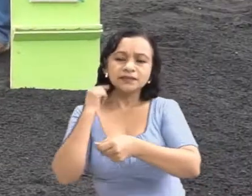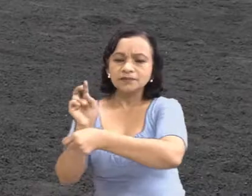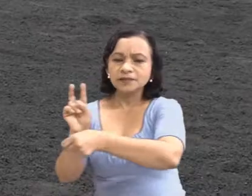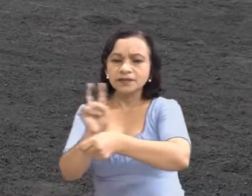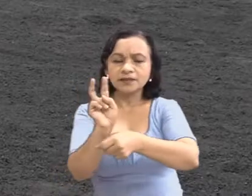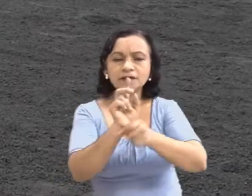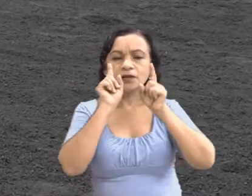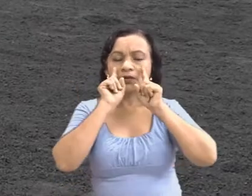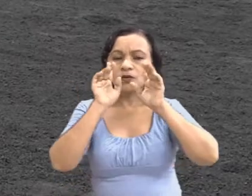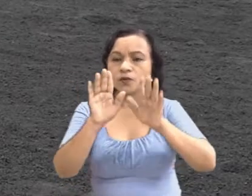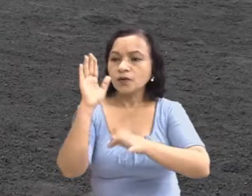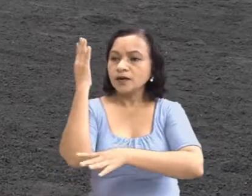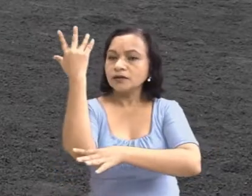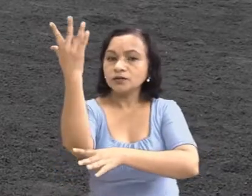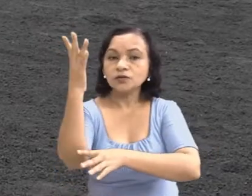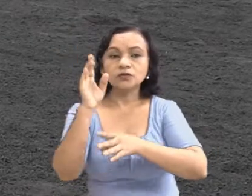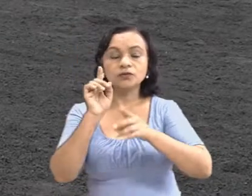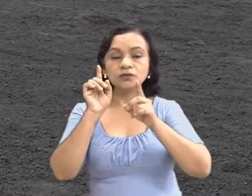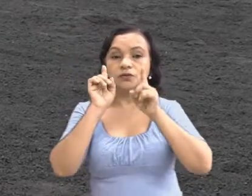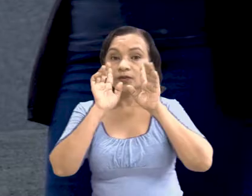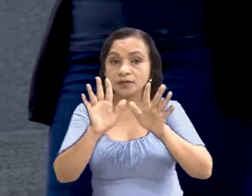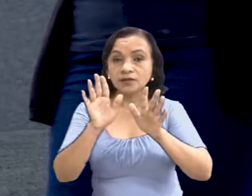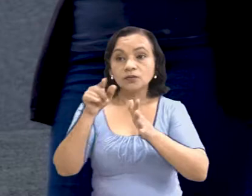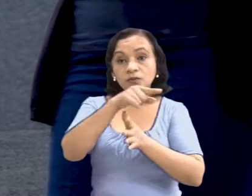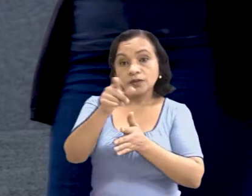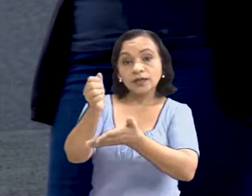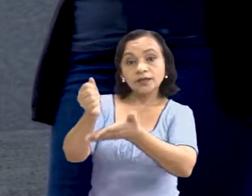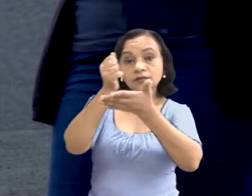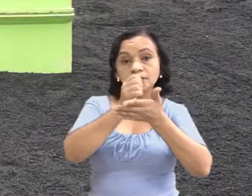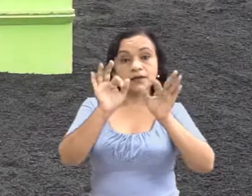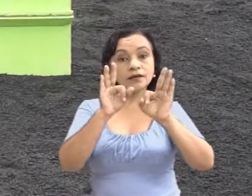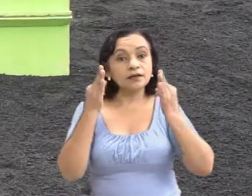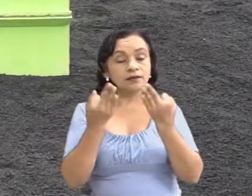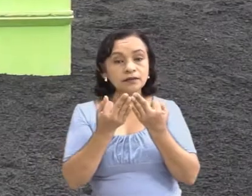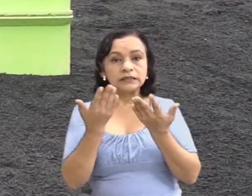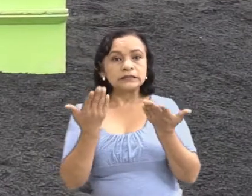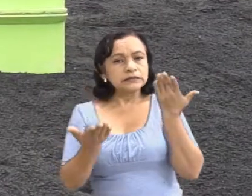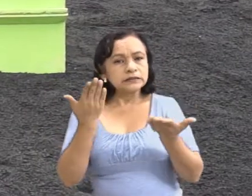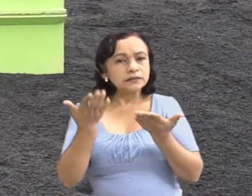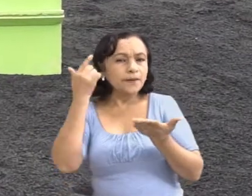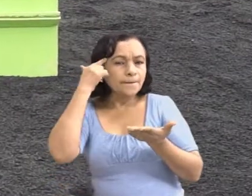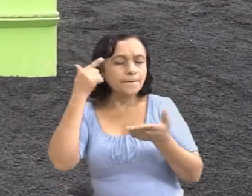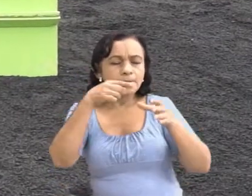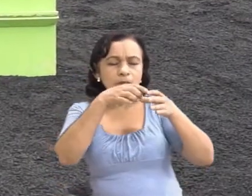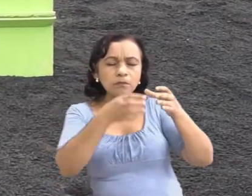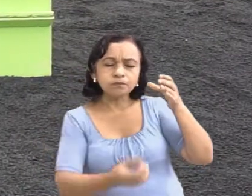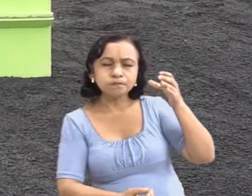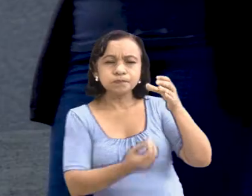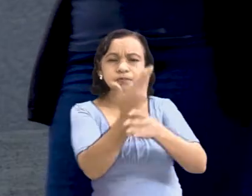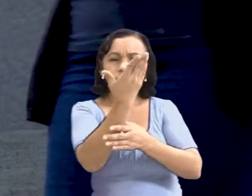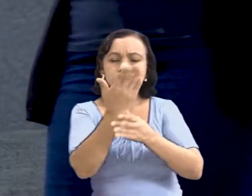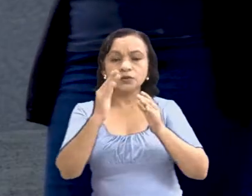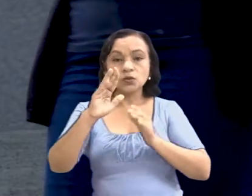cuidando y protegiendo el medio que le da el sustento a la familia. Ante una erupción volcánica, estamos organizando